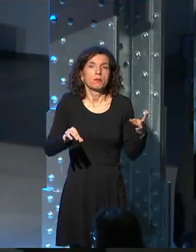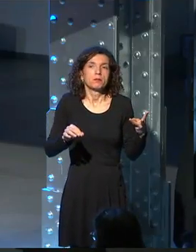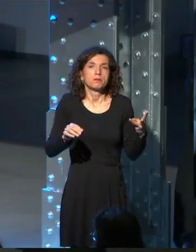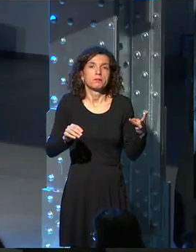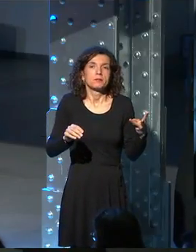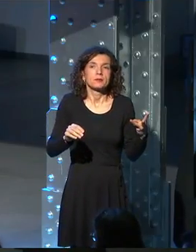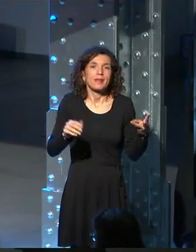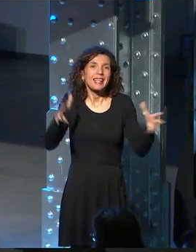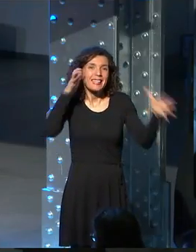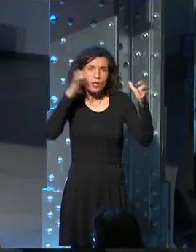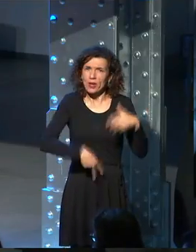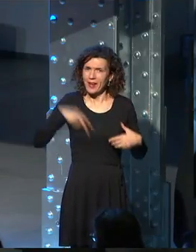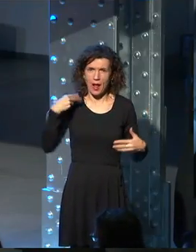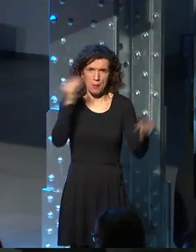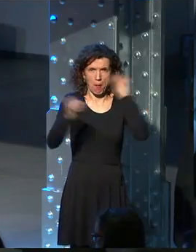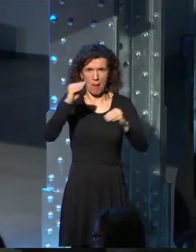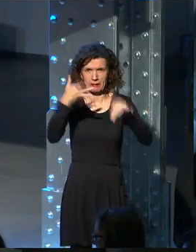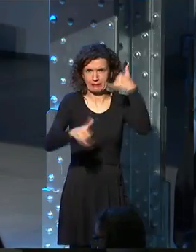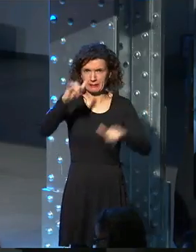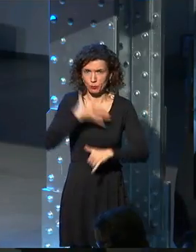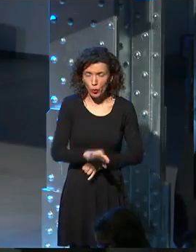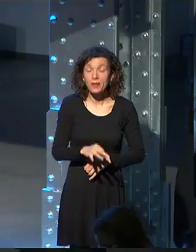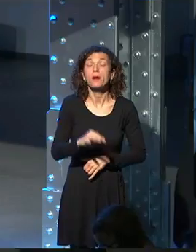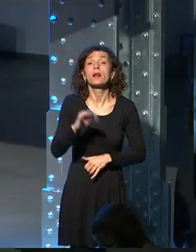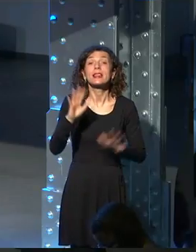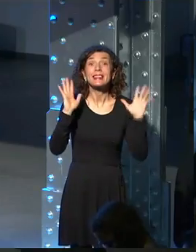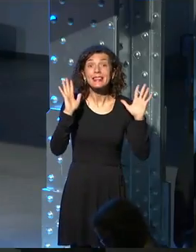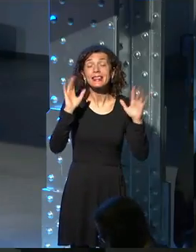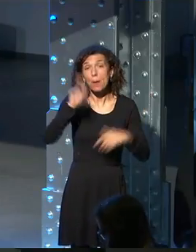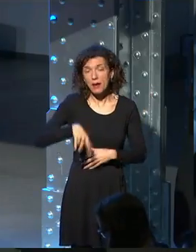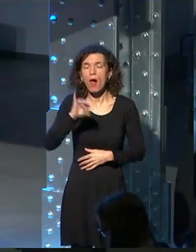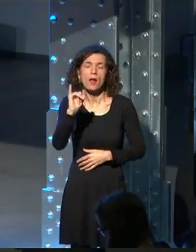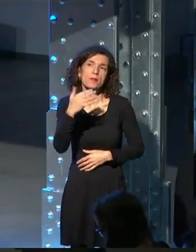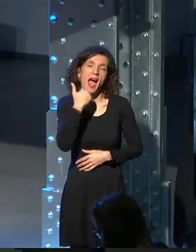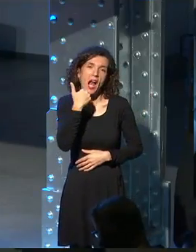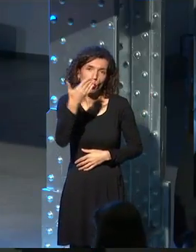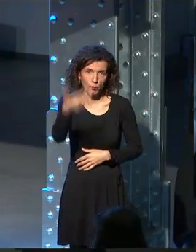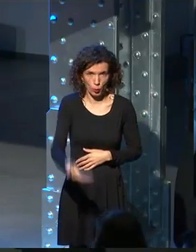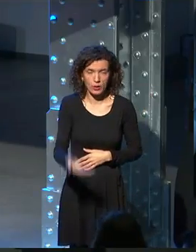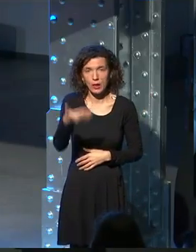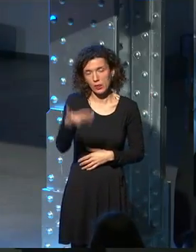todos los sentidos. Pero hay un aspecto que a mí me parece,